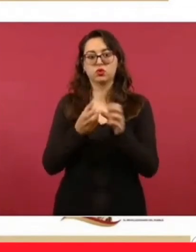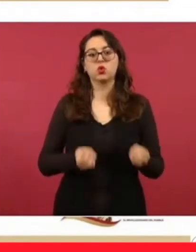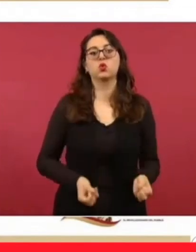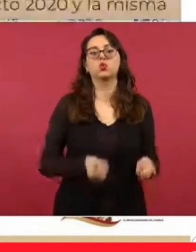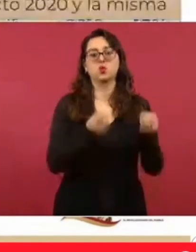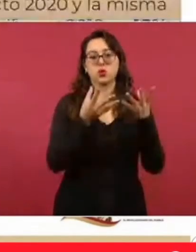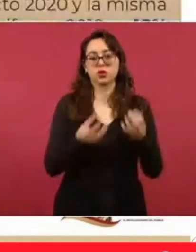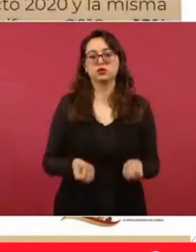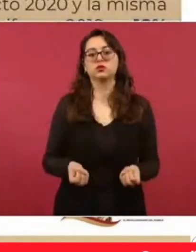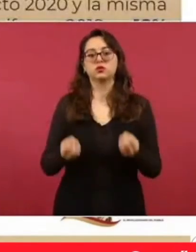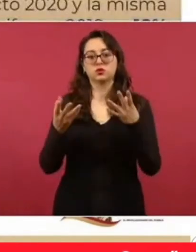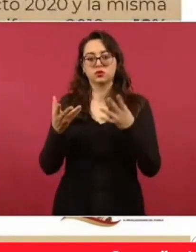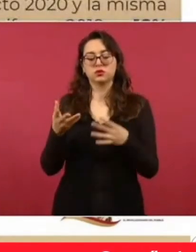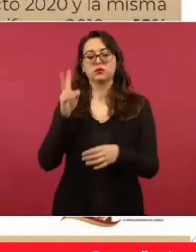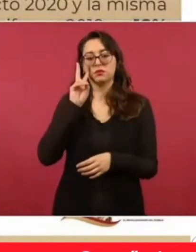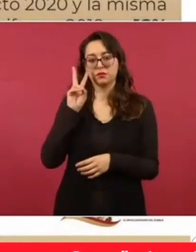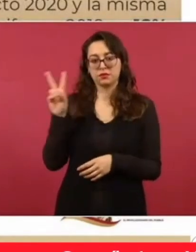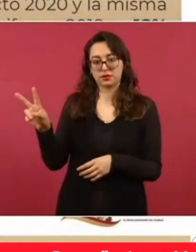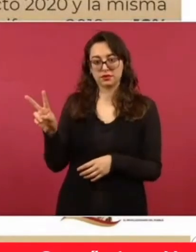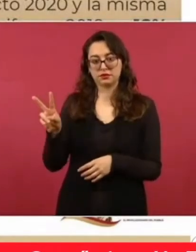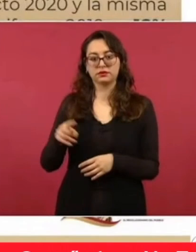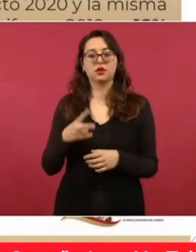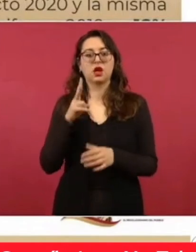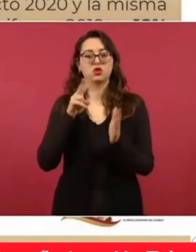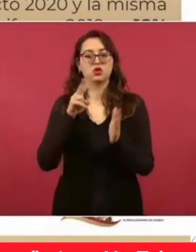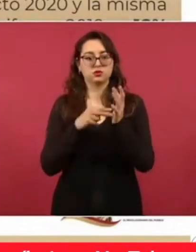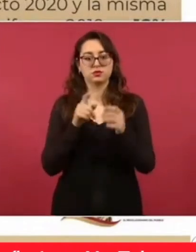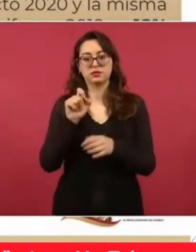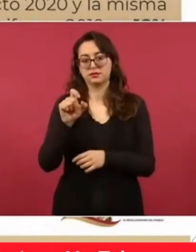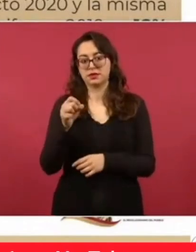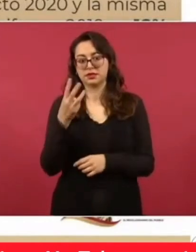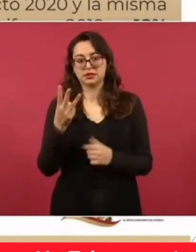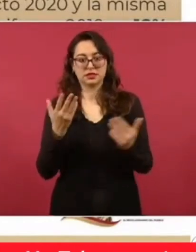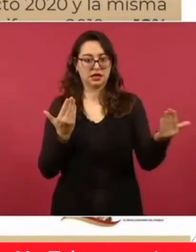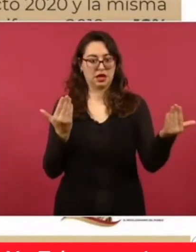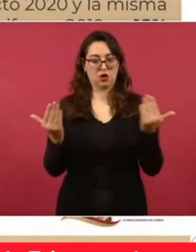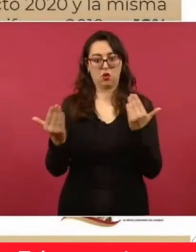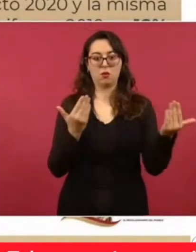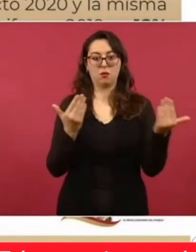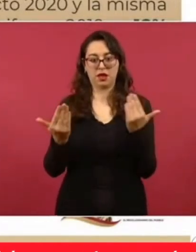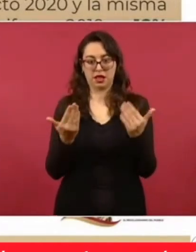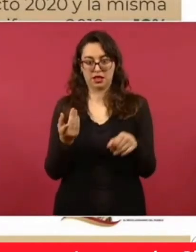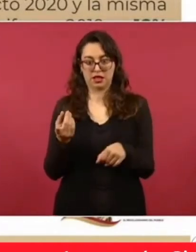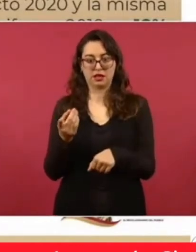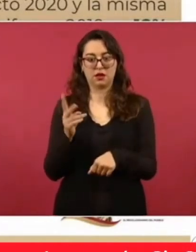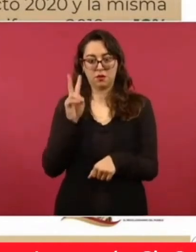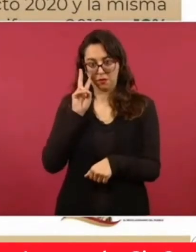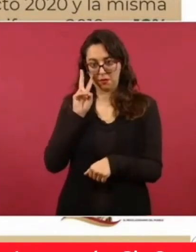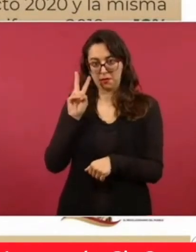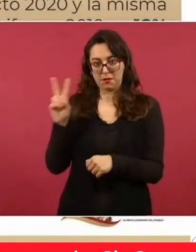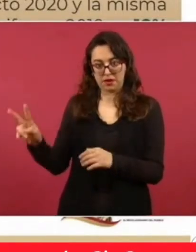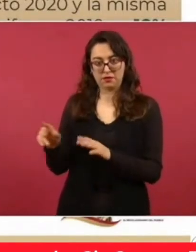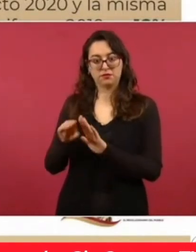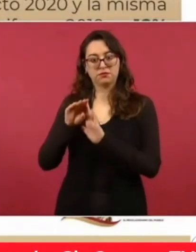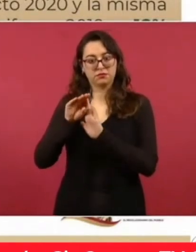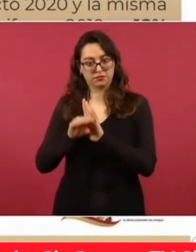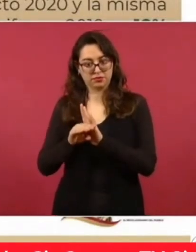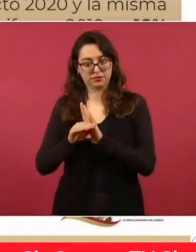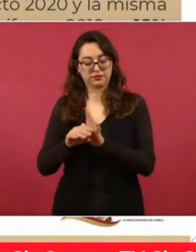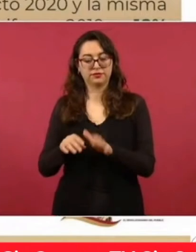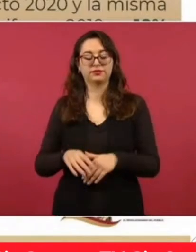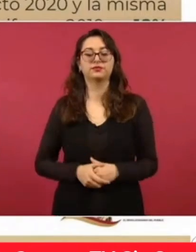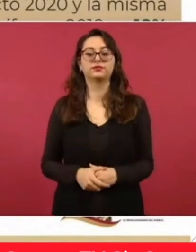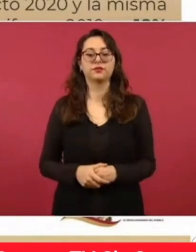en general y con respecto al 2023 como ha bajado cada uno